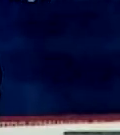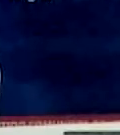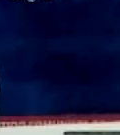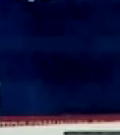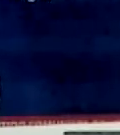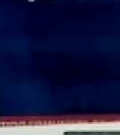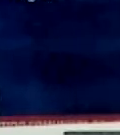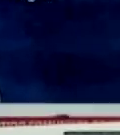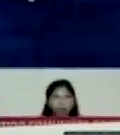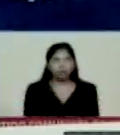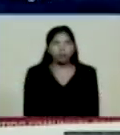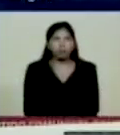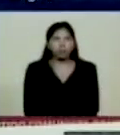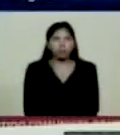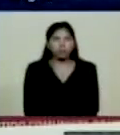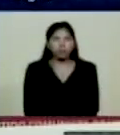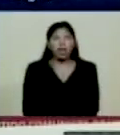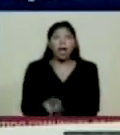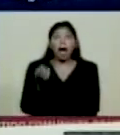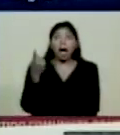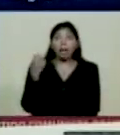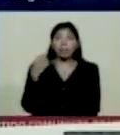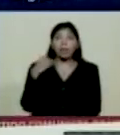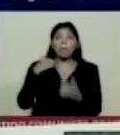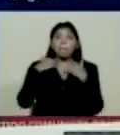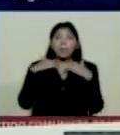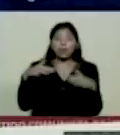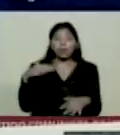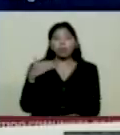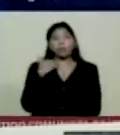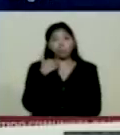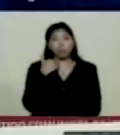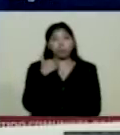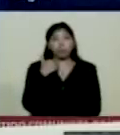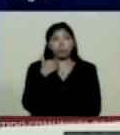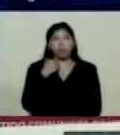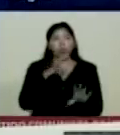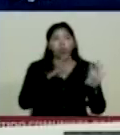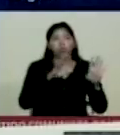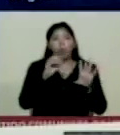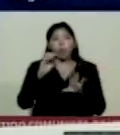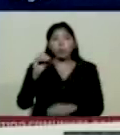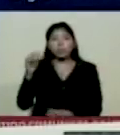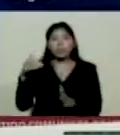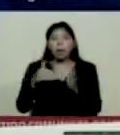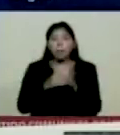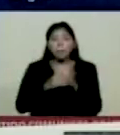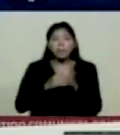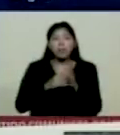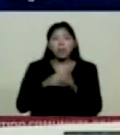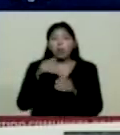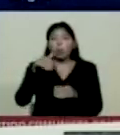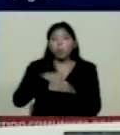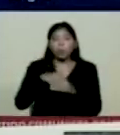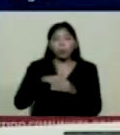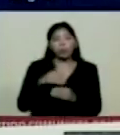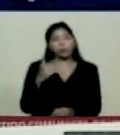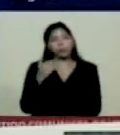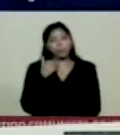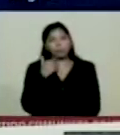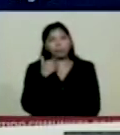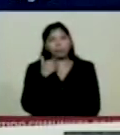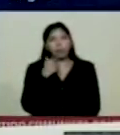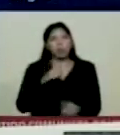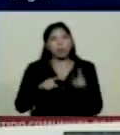La elección de ayer la perdieron por más de 900.000 votos y no son capaces de reconocer la realidad. Bueno,